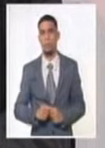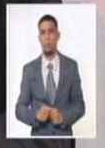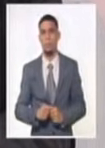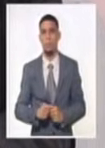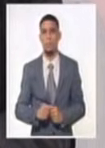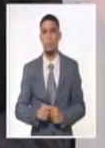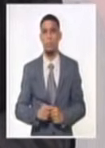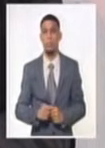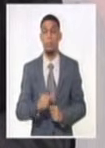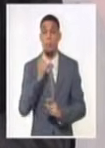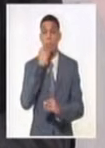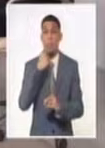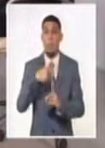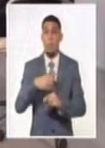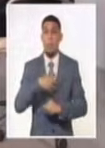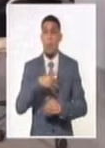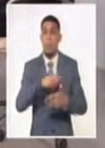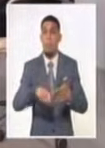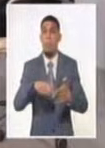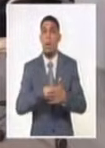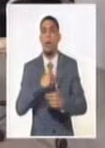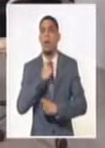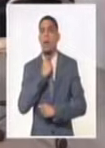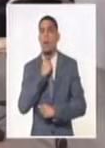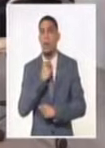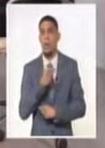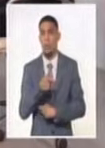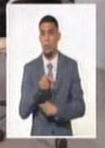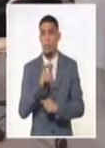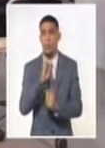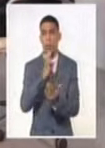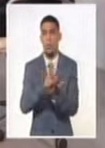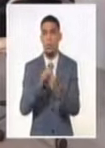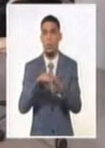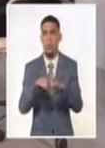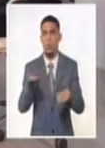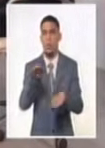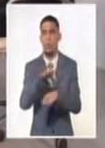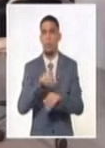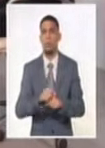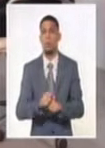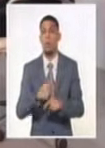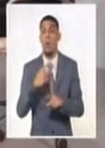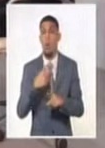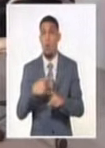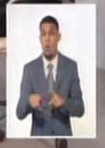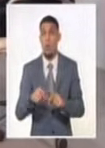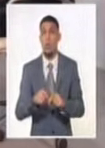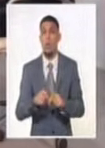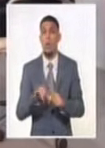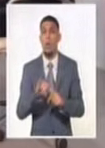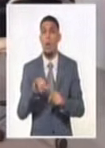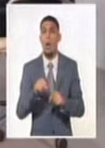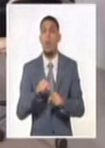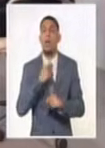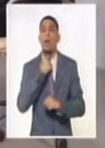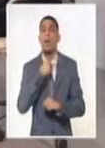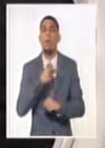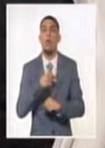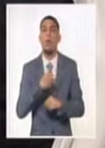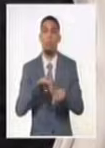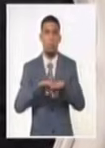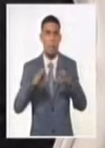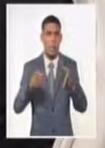E en la educación superior. Otro componente tiene que ver con la base material de estudio y los temas de las tecnologías. Hace